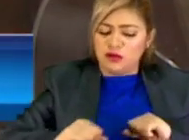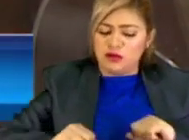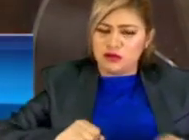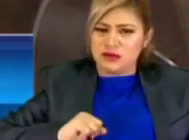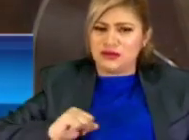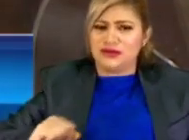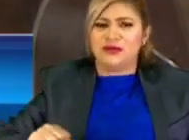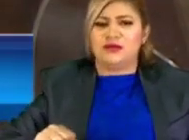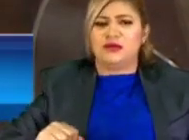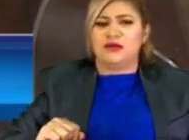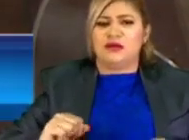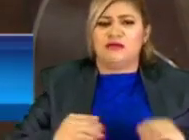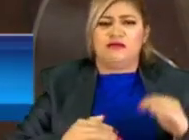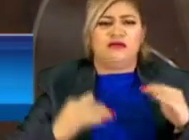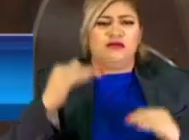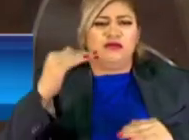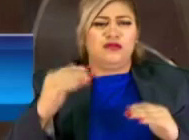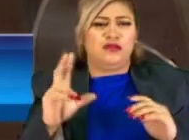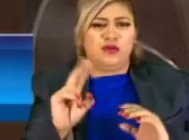Colmena.